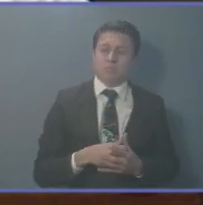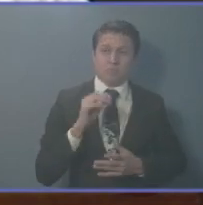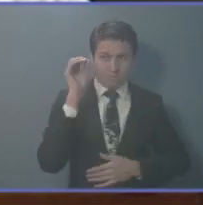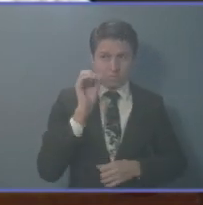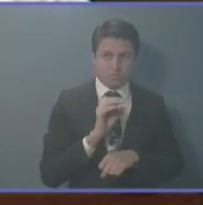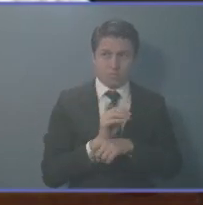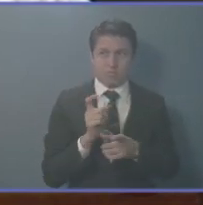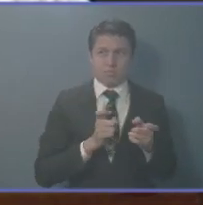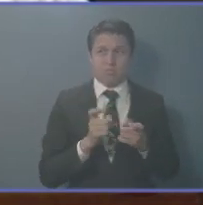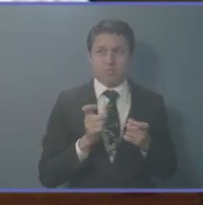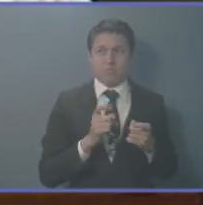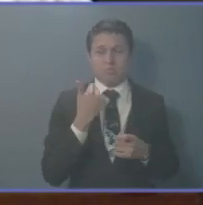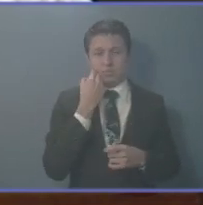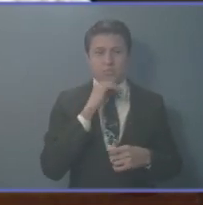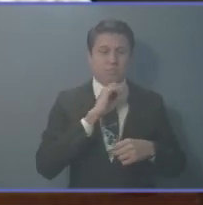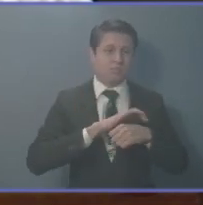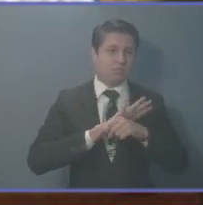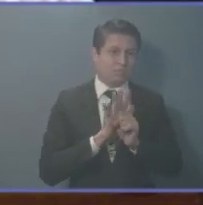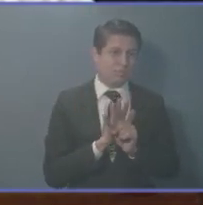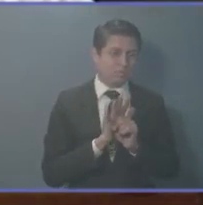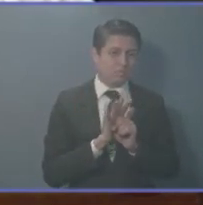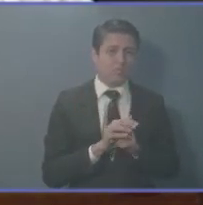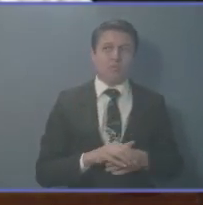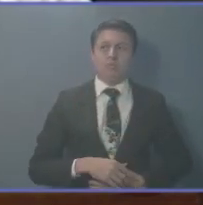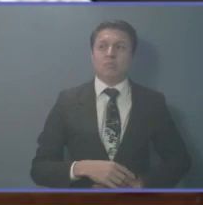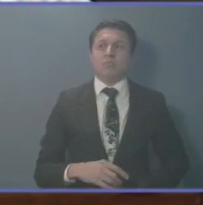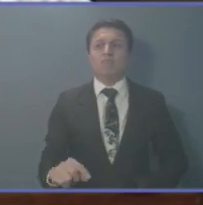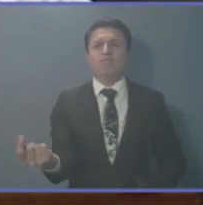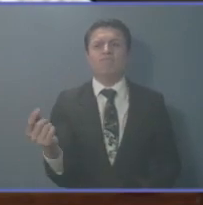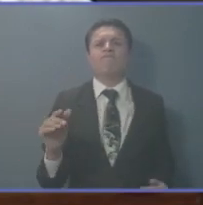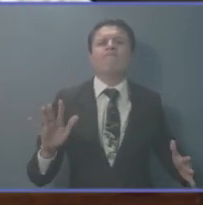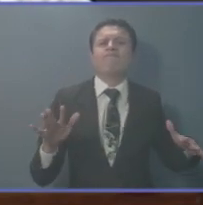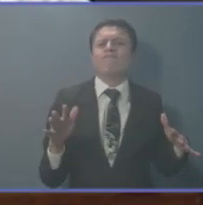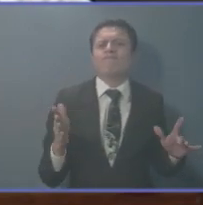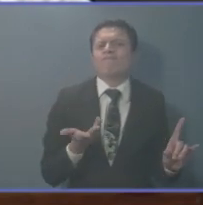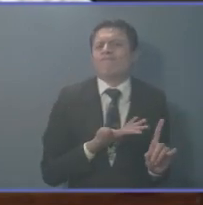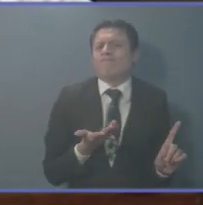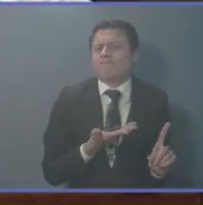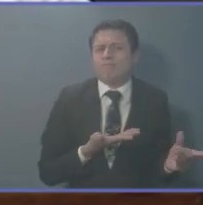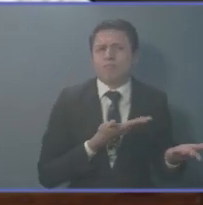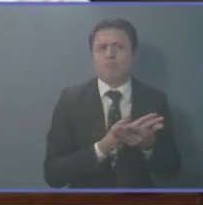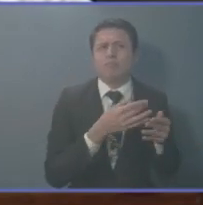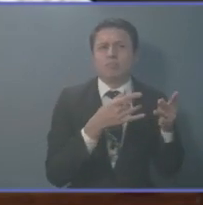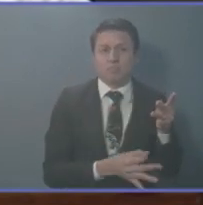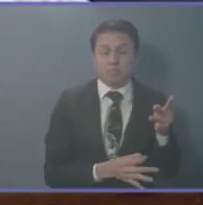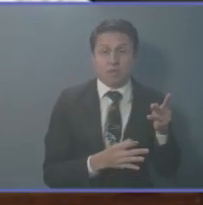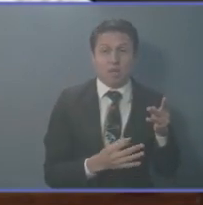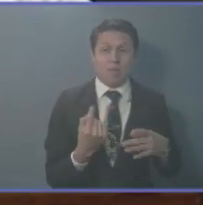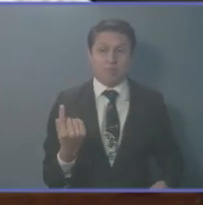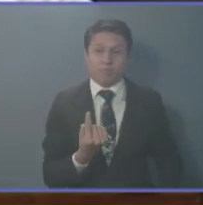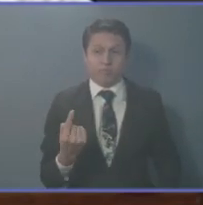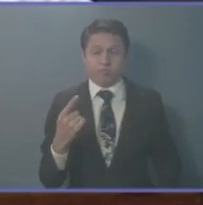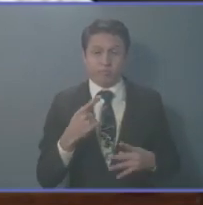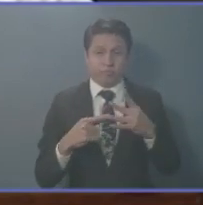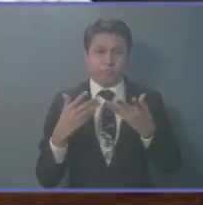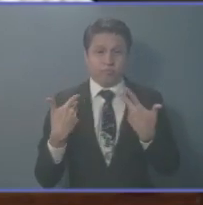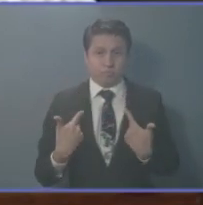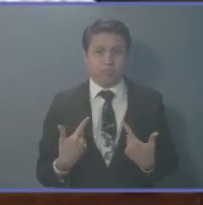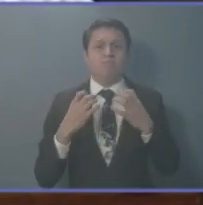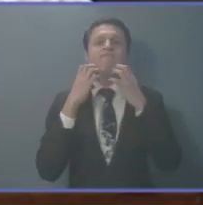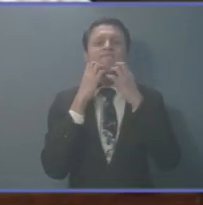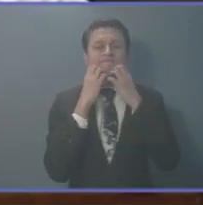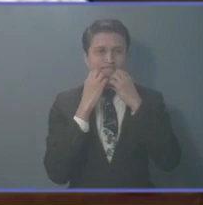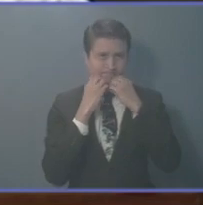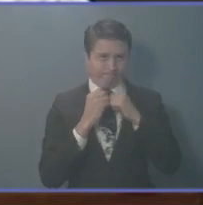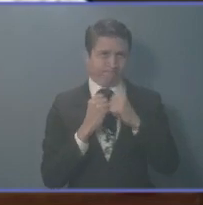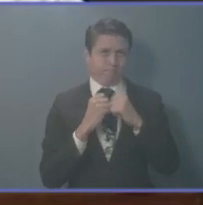Observación y Vigilancia por COVID-19, la cual busca garantizar la salud de la población y el respaldo de sus derechos constitucionales, para